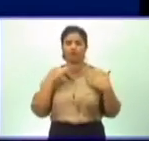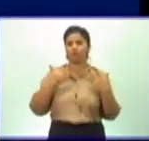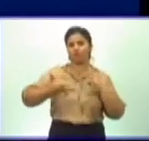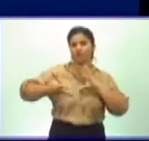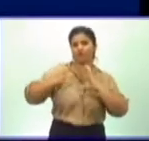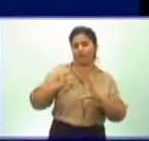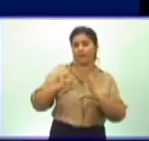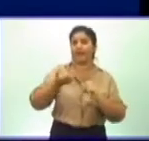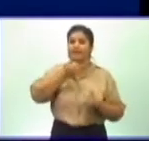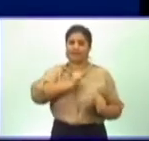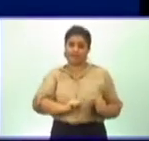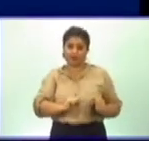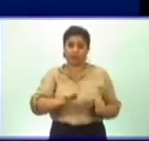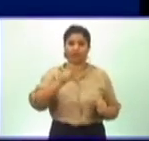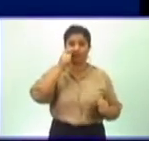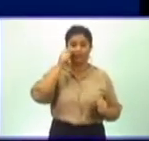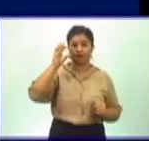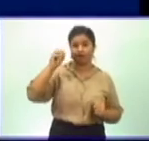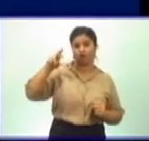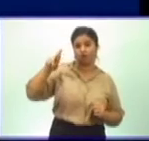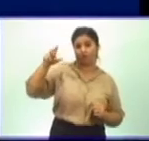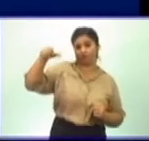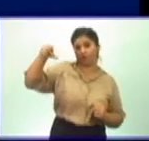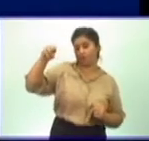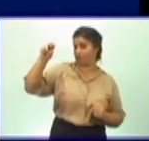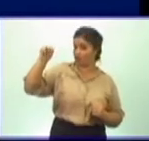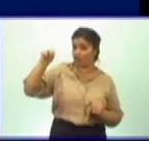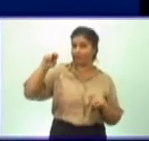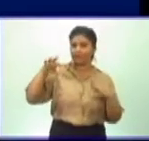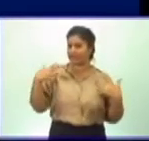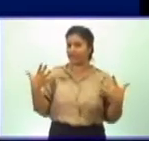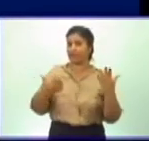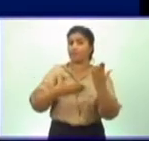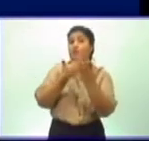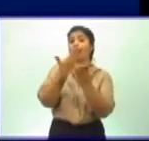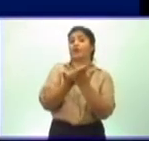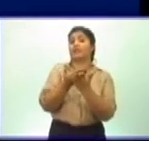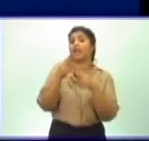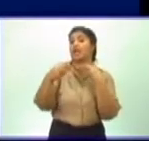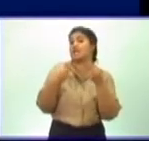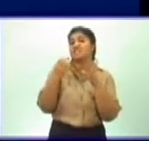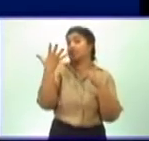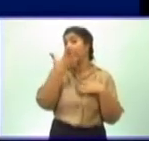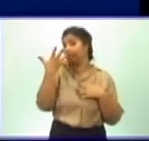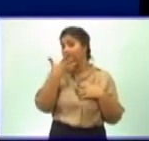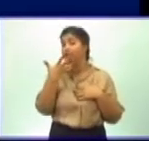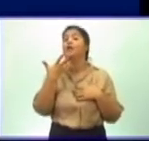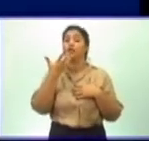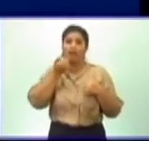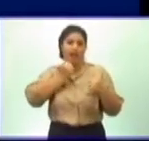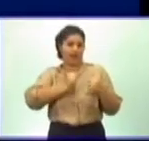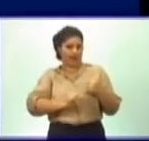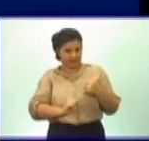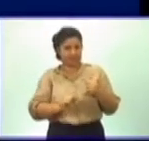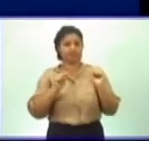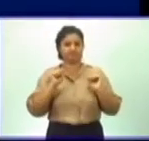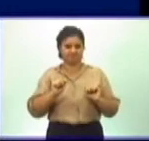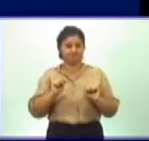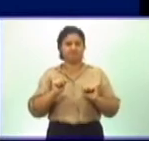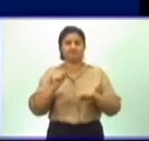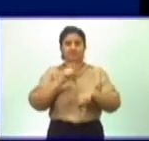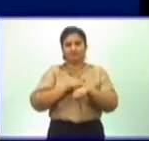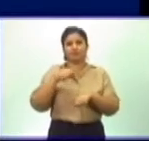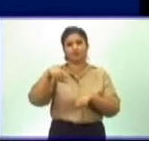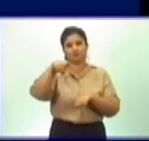Orgón, y de la propuesta que este último le hace a su hija Mariana? Les voy a dar unos segundos para que tomen la